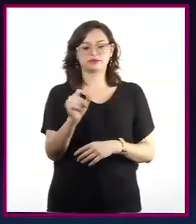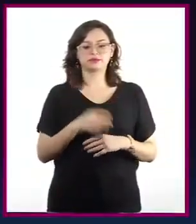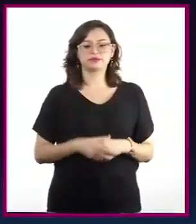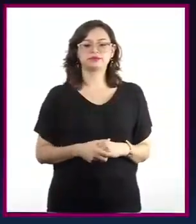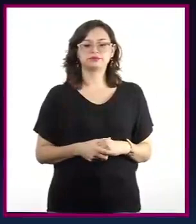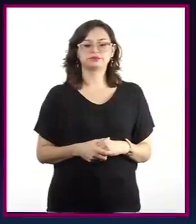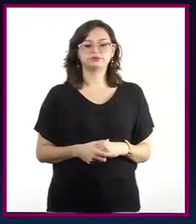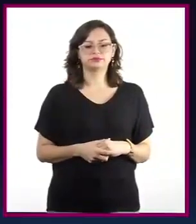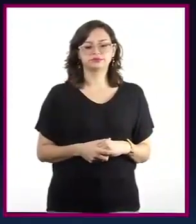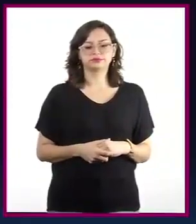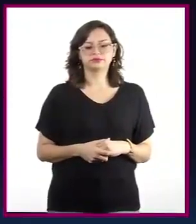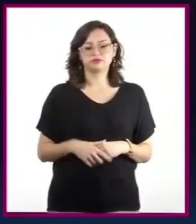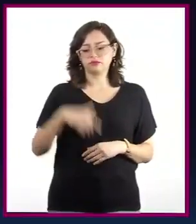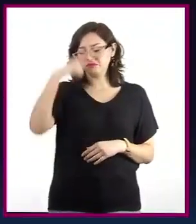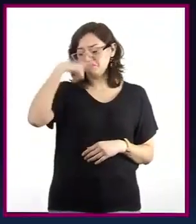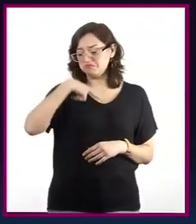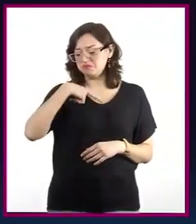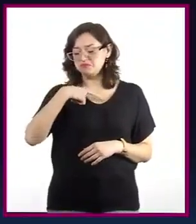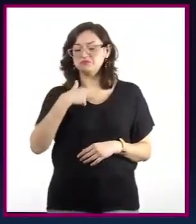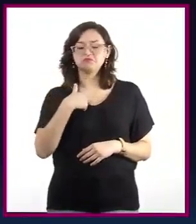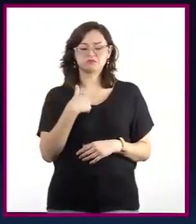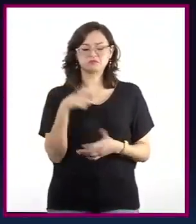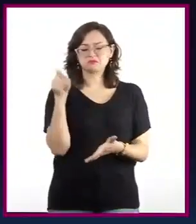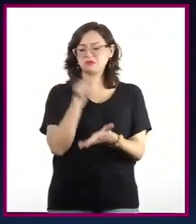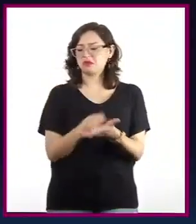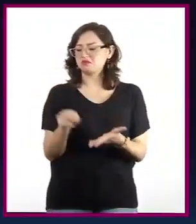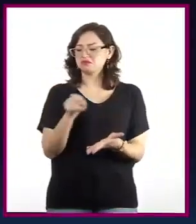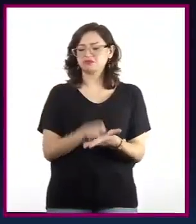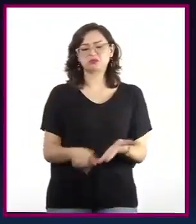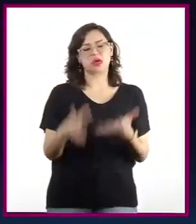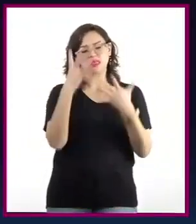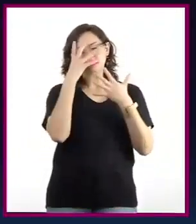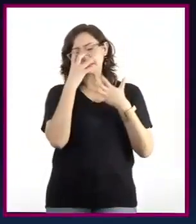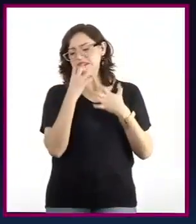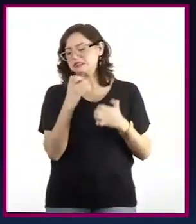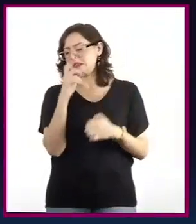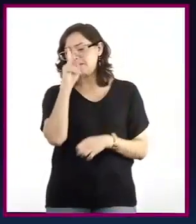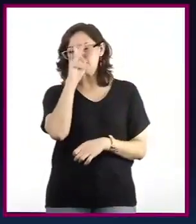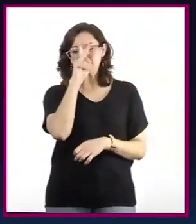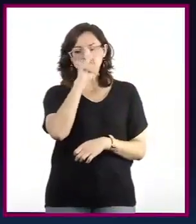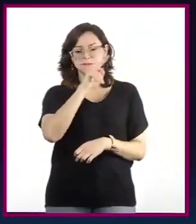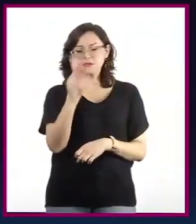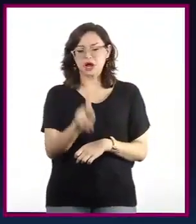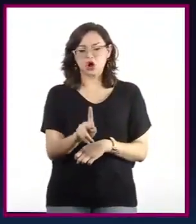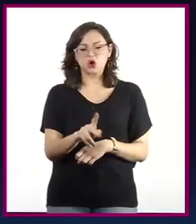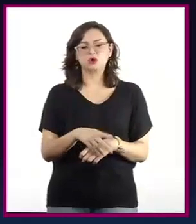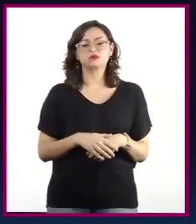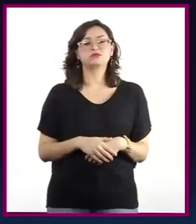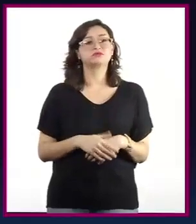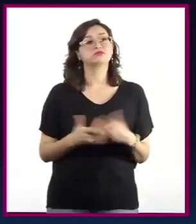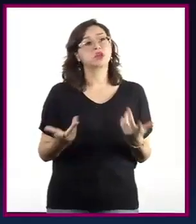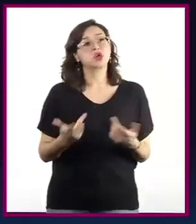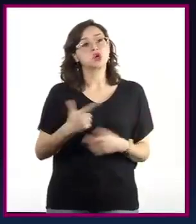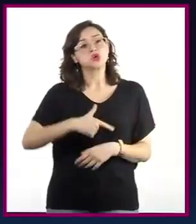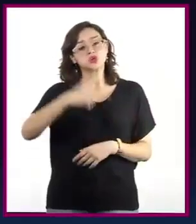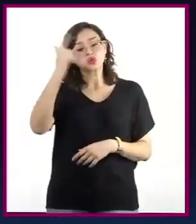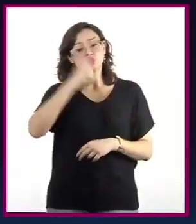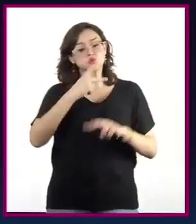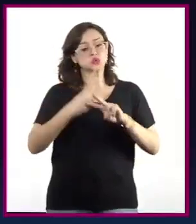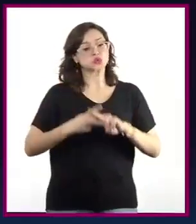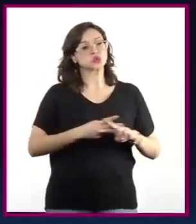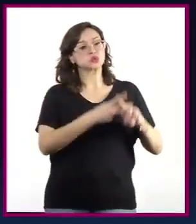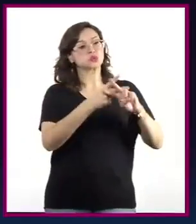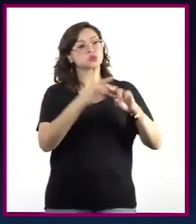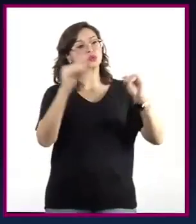Puedo escribir los versos más tristes esta noche. Escribir, por ejemplo: la noche está estrellada y tiritan